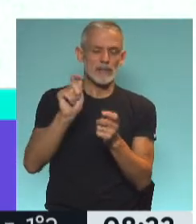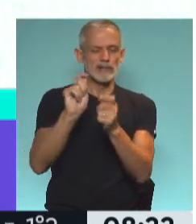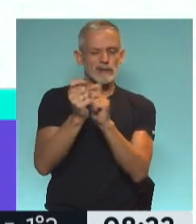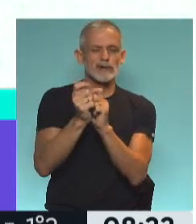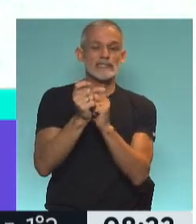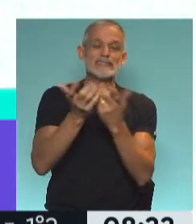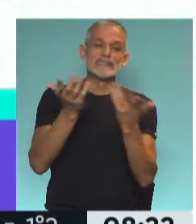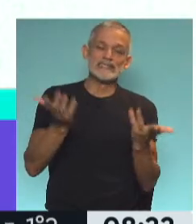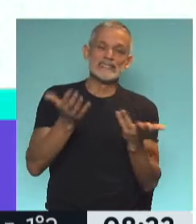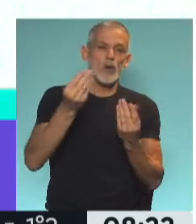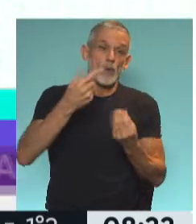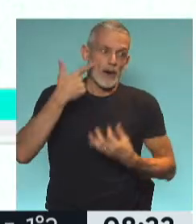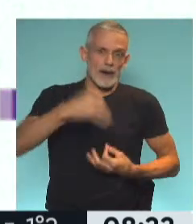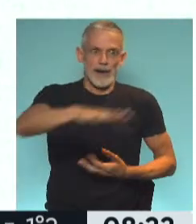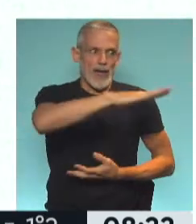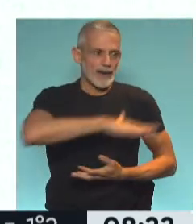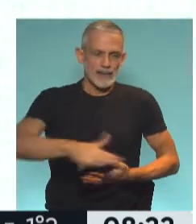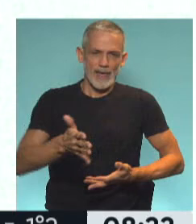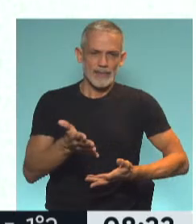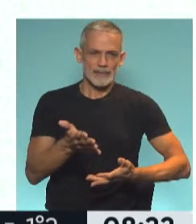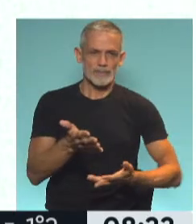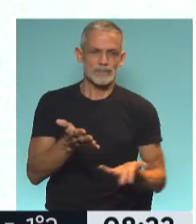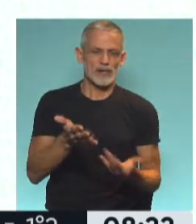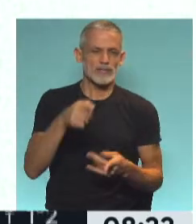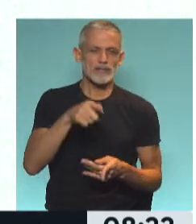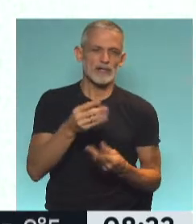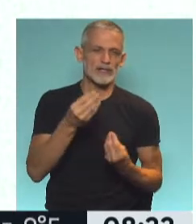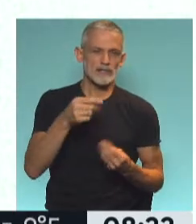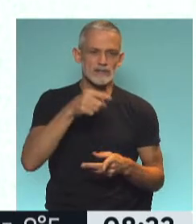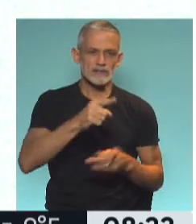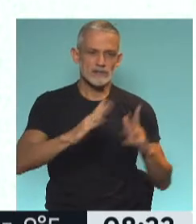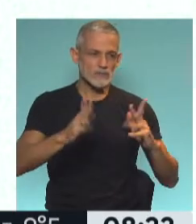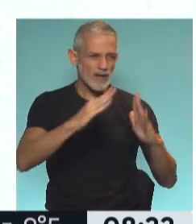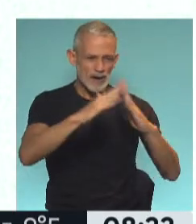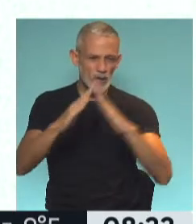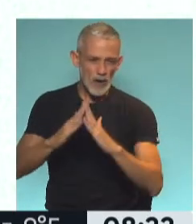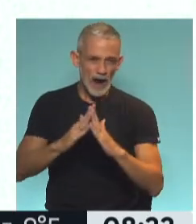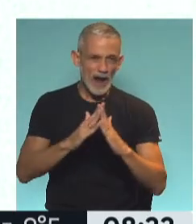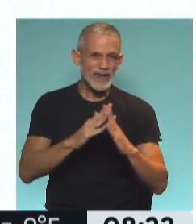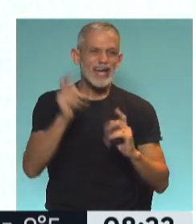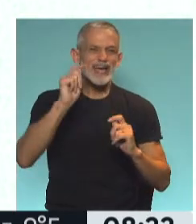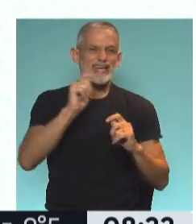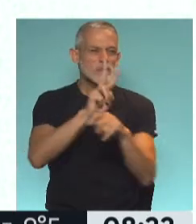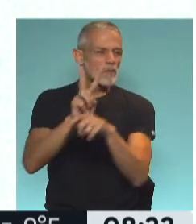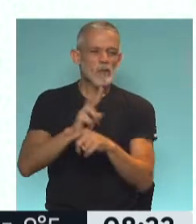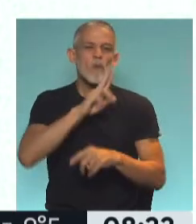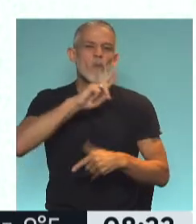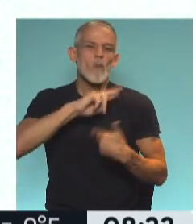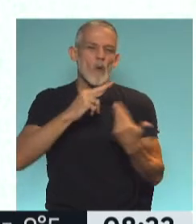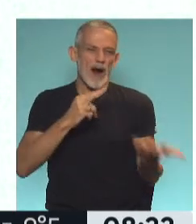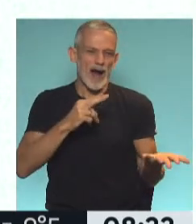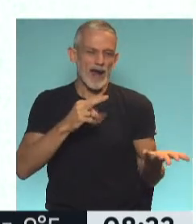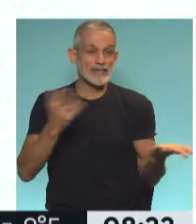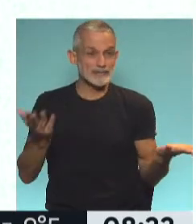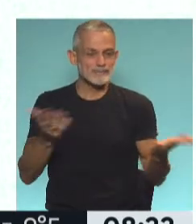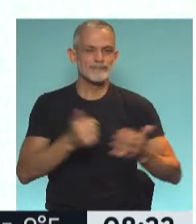cambiar teniendo en cuenta cuál es la realidad, ¿no? Porque la realidad es que el 84% de esos hogares están sostenidos por mujeres, un poco también respondiendo a la pregunta que hacía